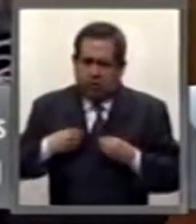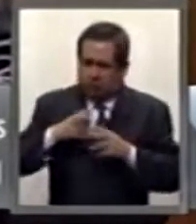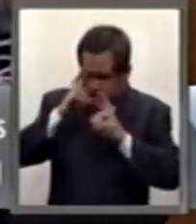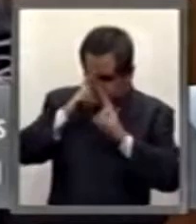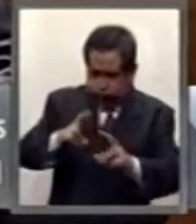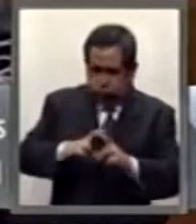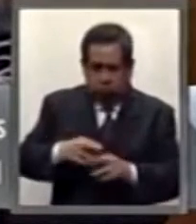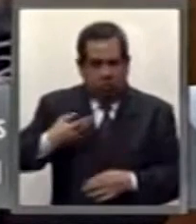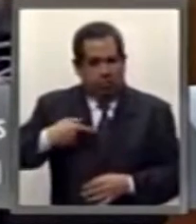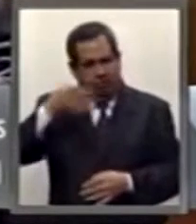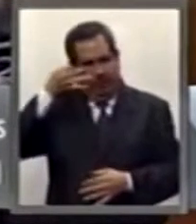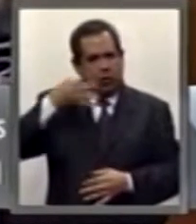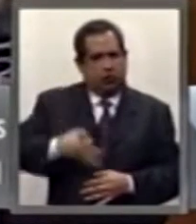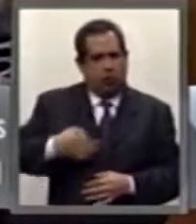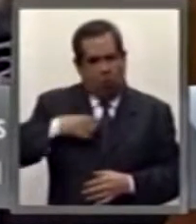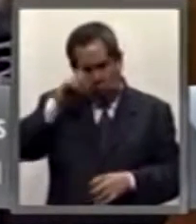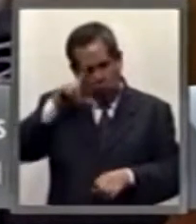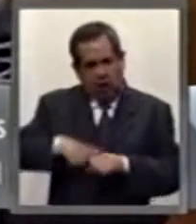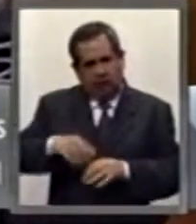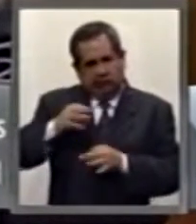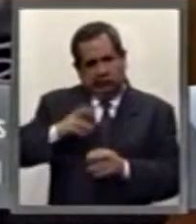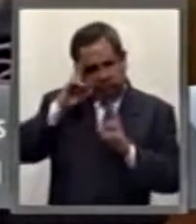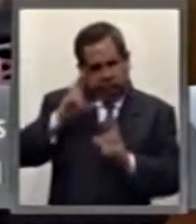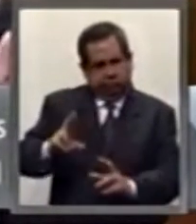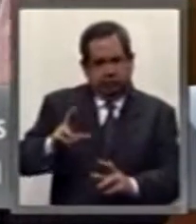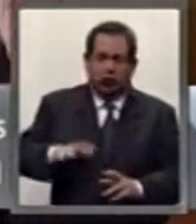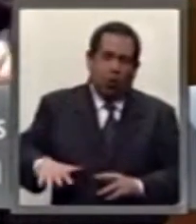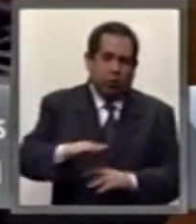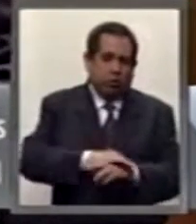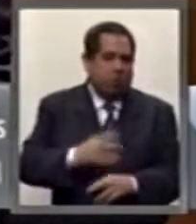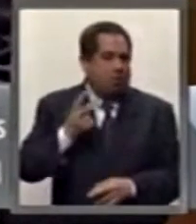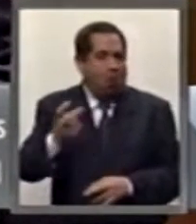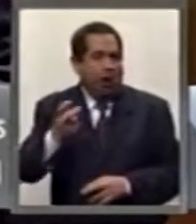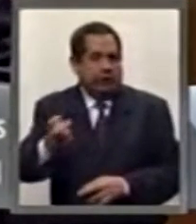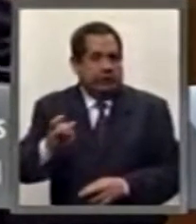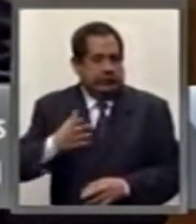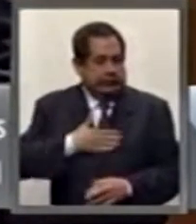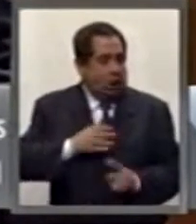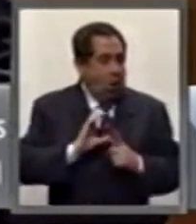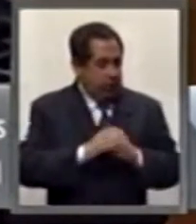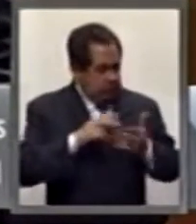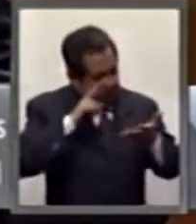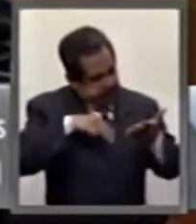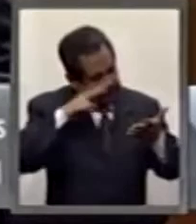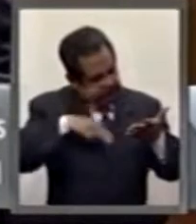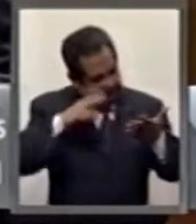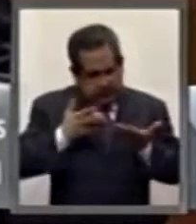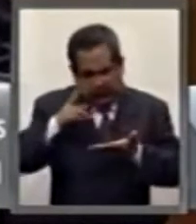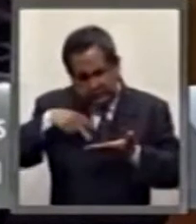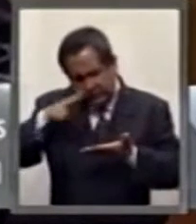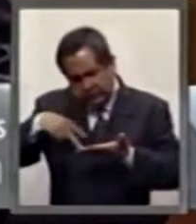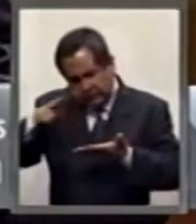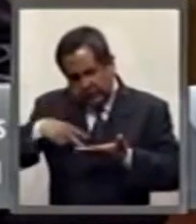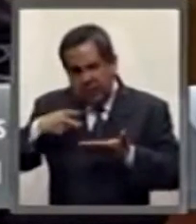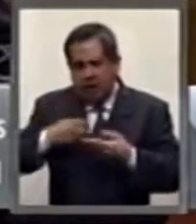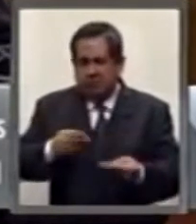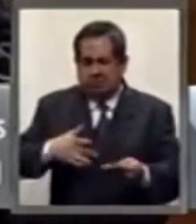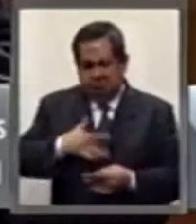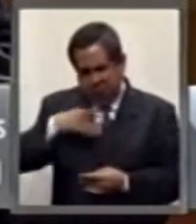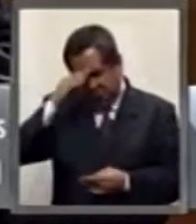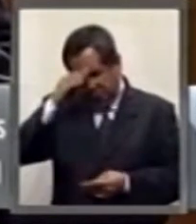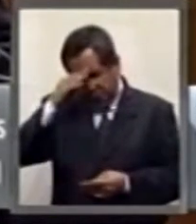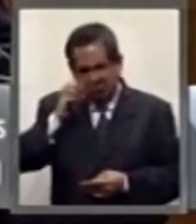de las personas y la dignidad cultural. Y por eso, en la comisión, después de la lectura de los documentos, juzgamos